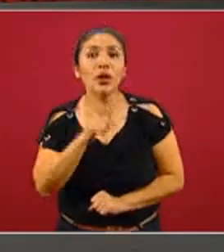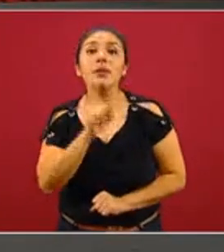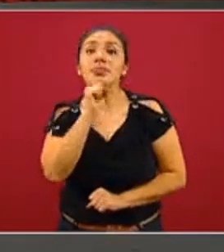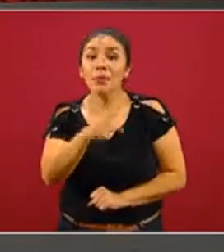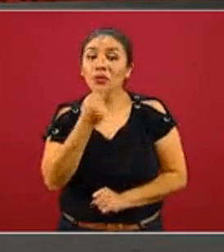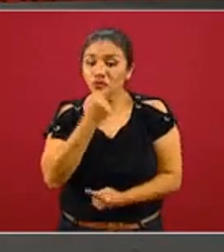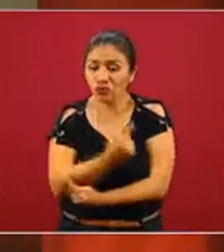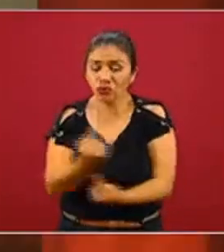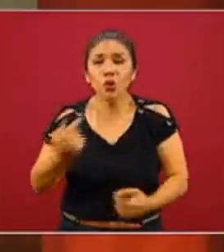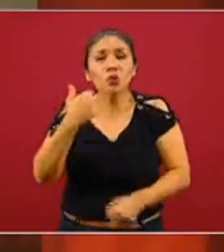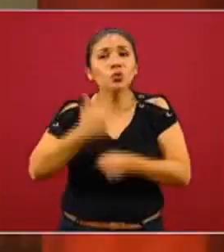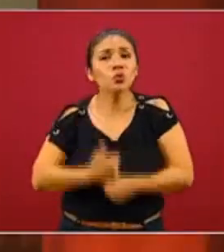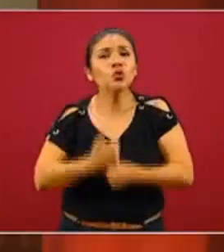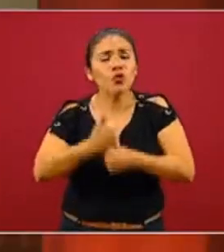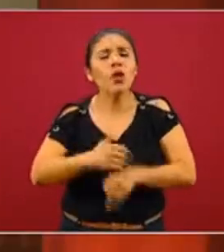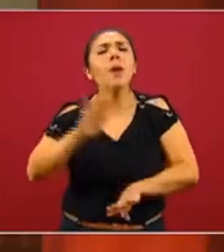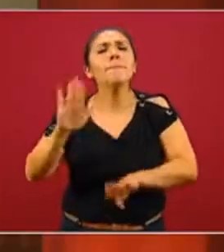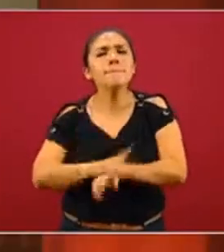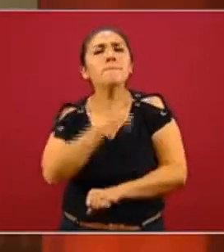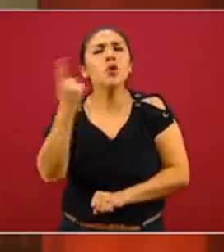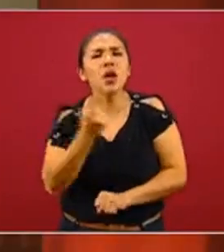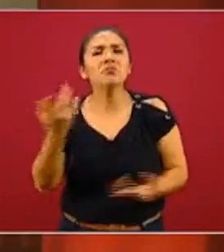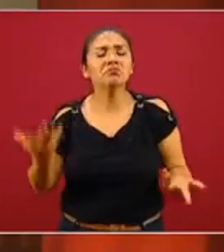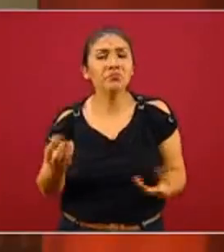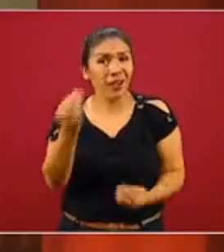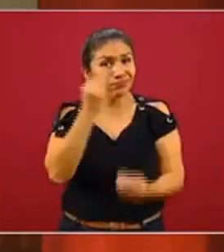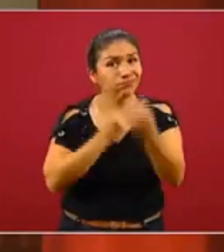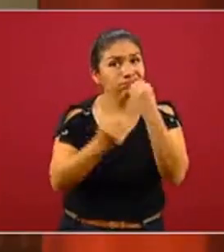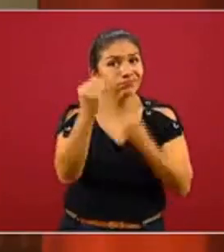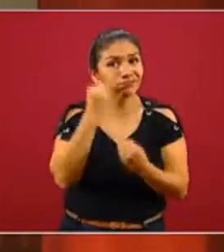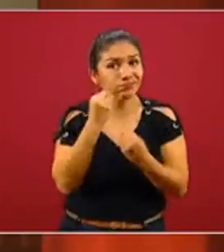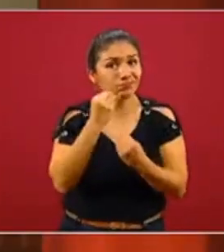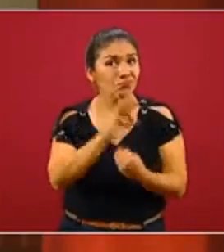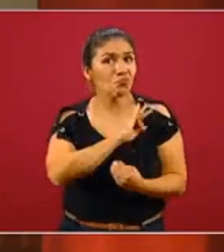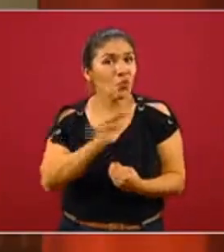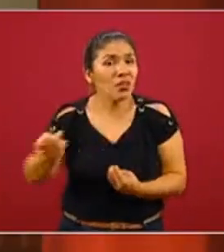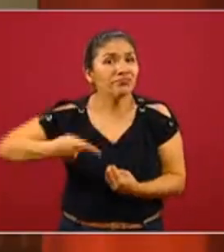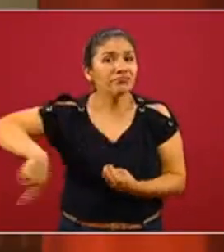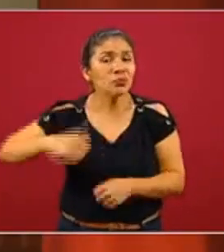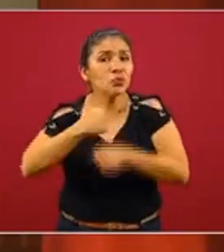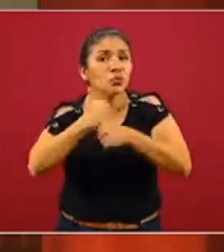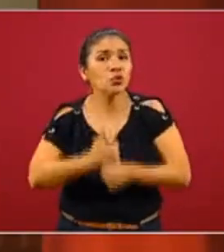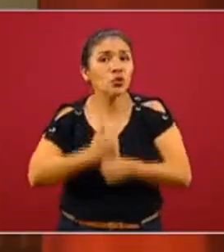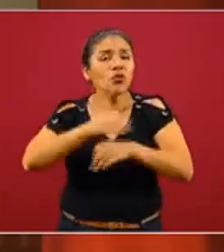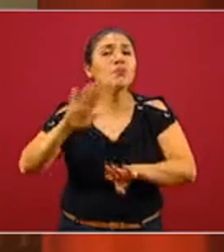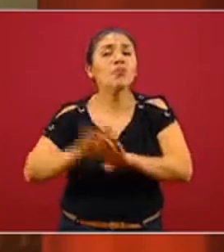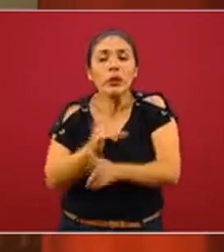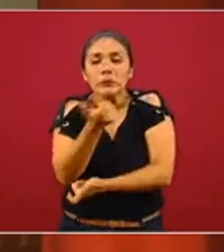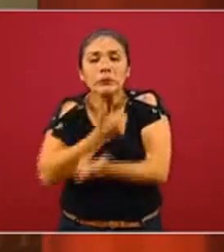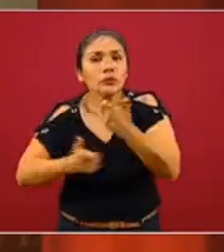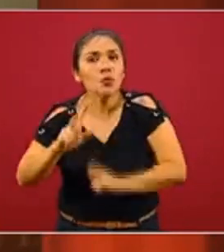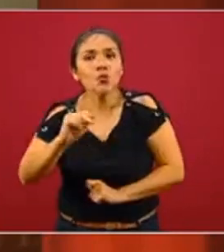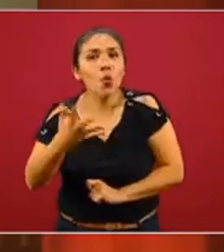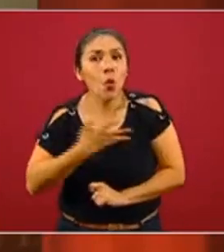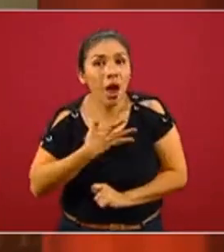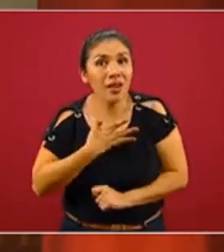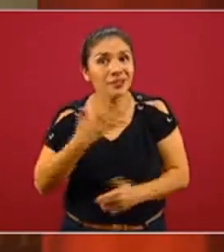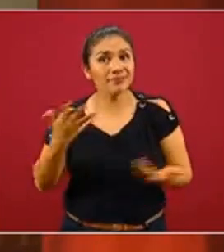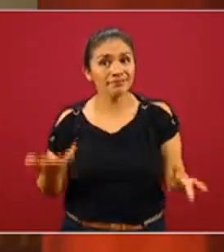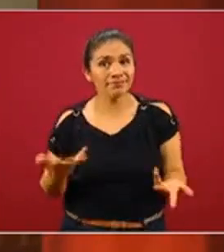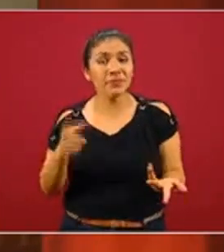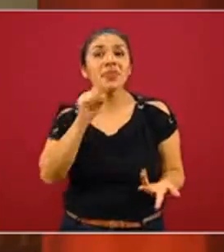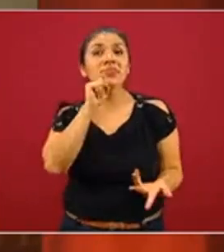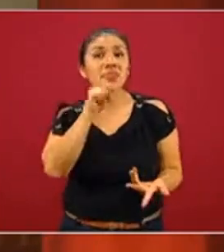niños por la situación nutricional que pueden vivir debido a la situación económica. Por cierto, también